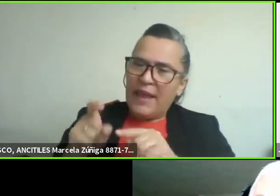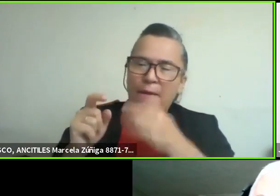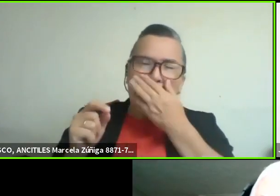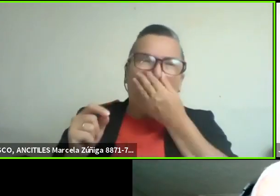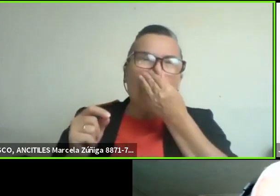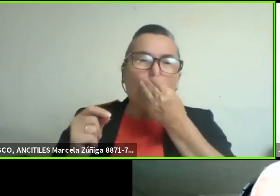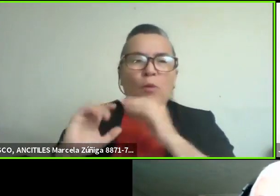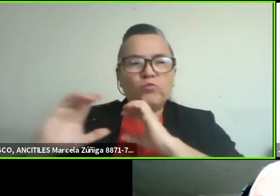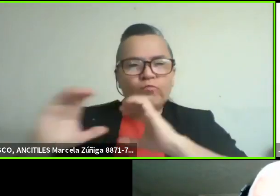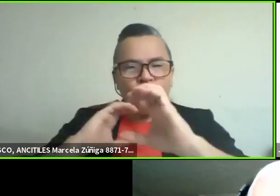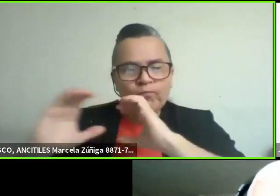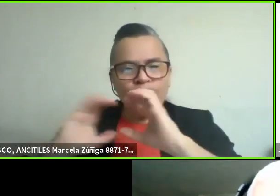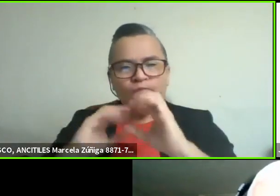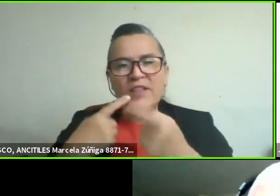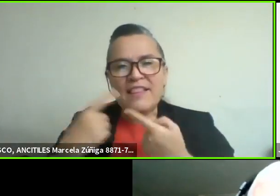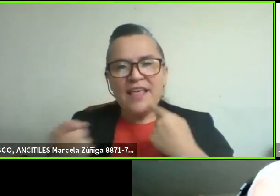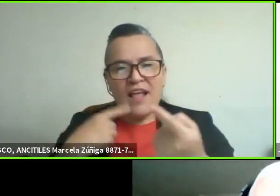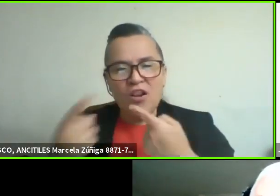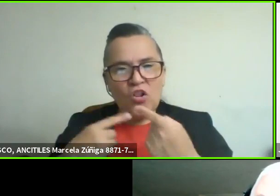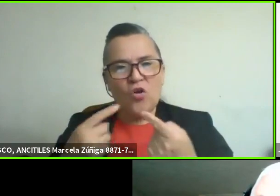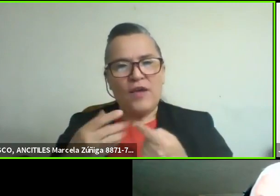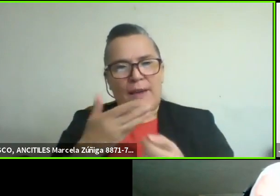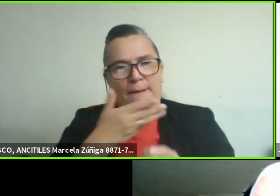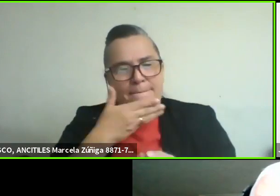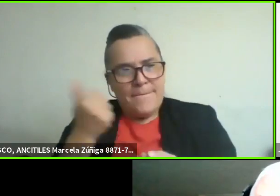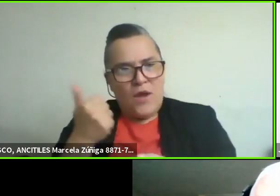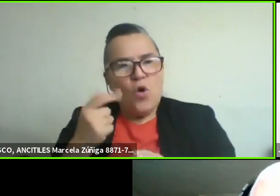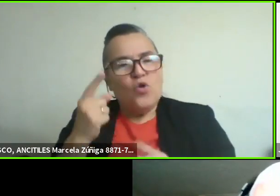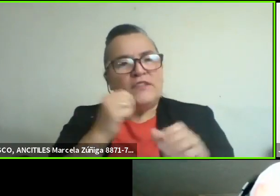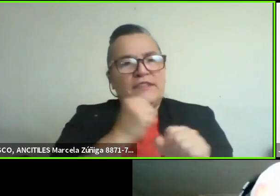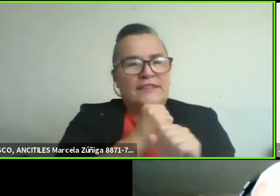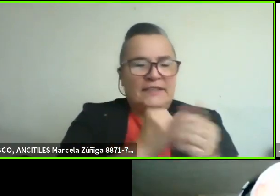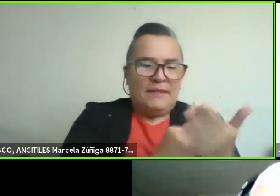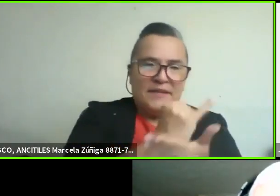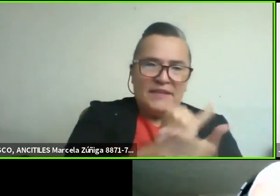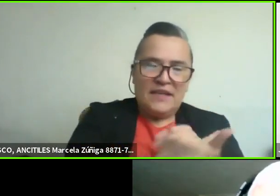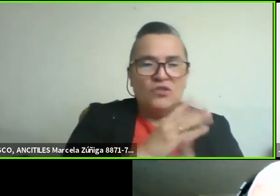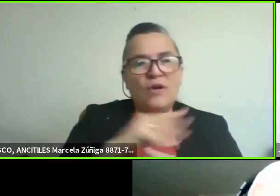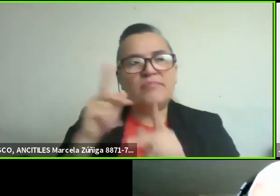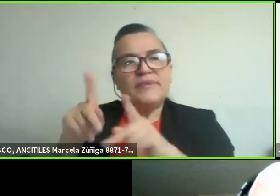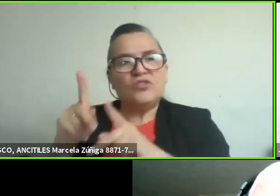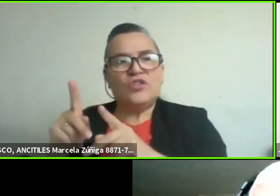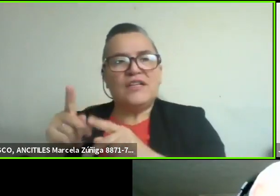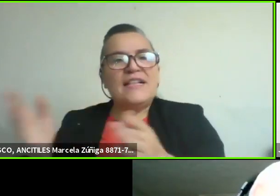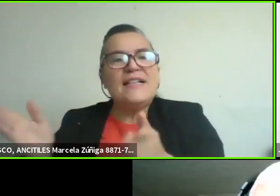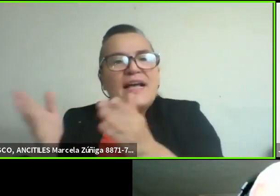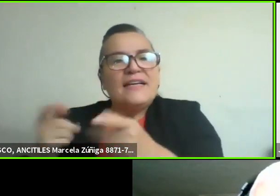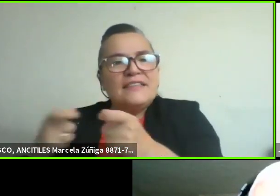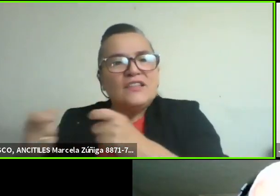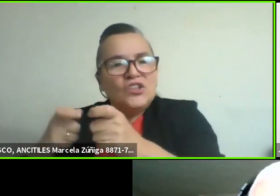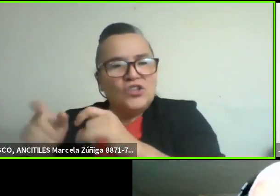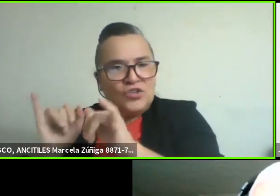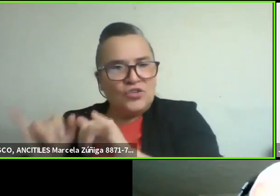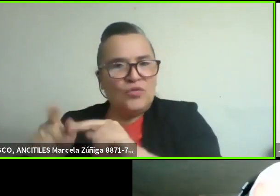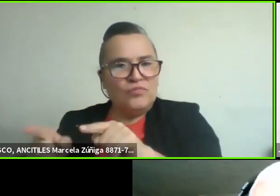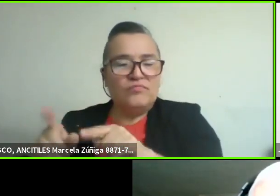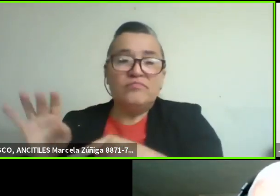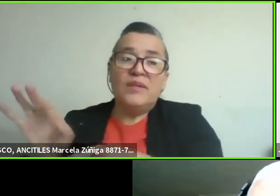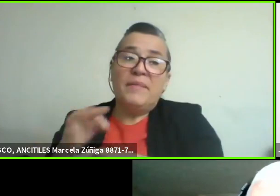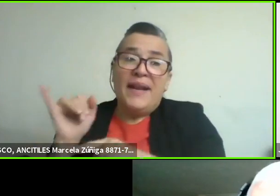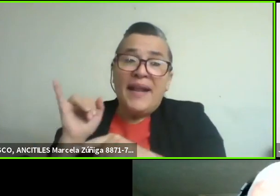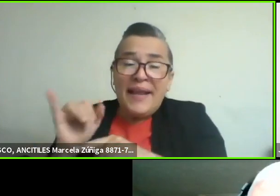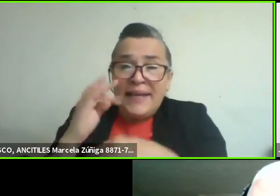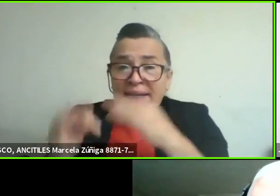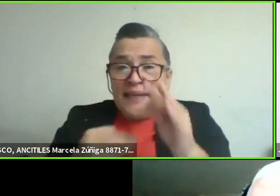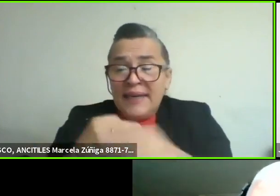comunicación dialógica entre las personas que trabajan en investigación y las personas que trabajan en la gestión y en la administración de manera que este